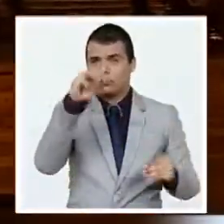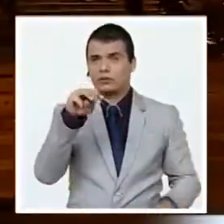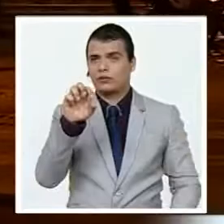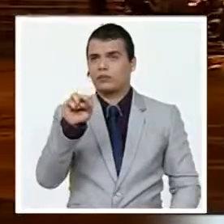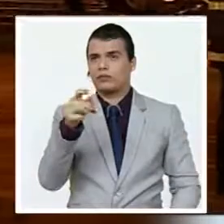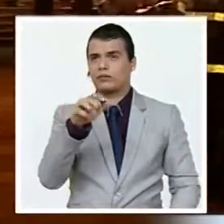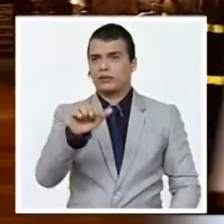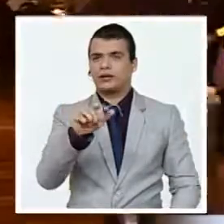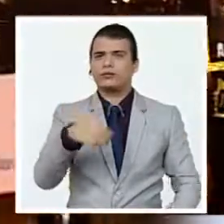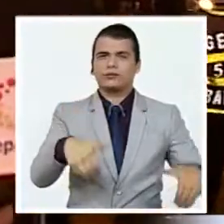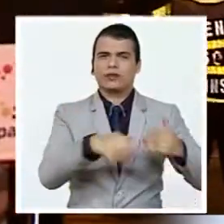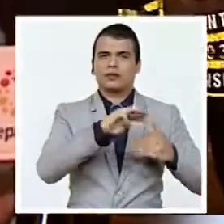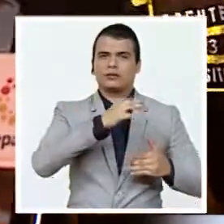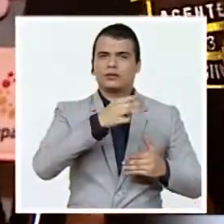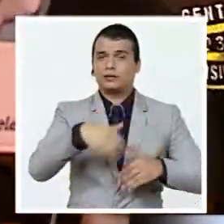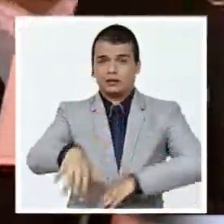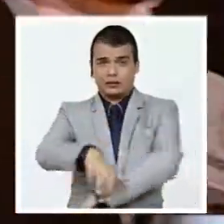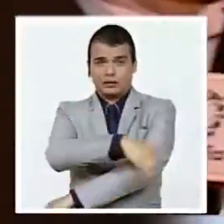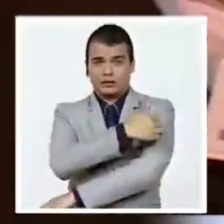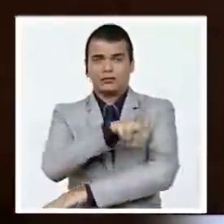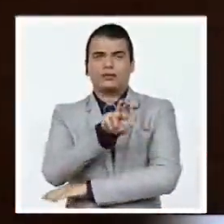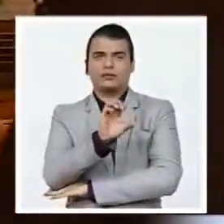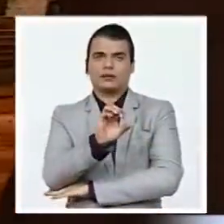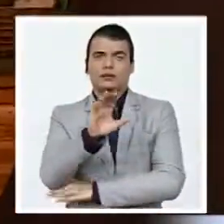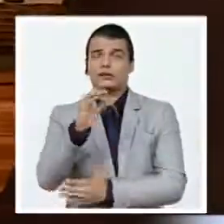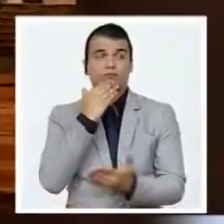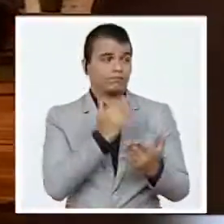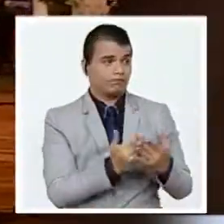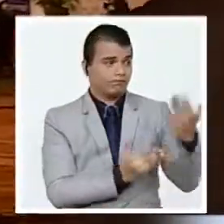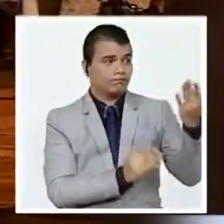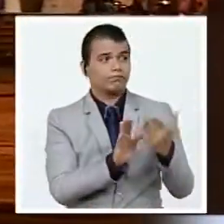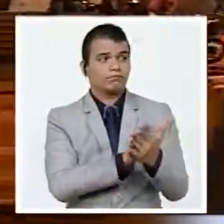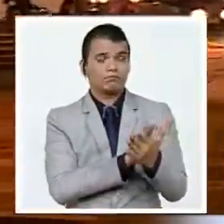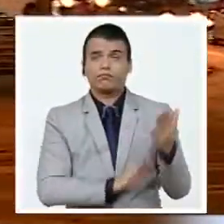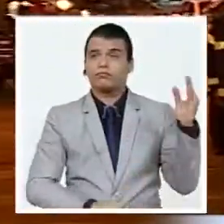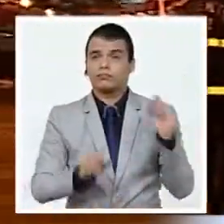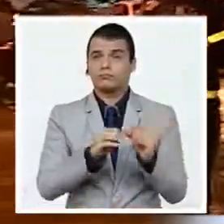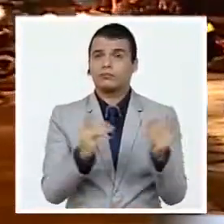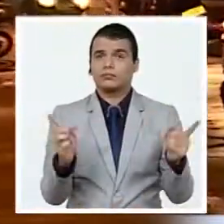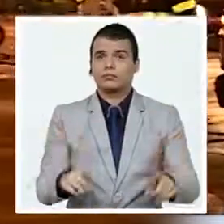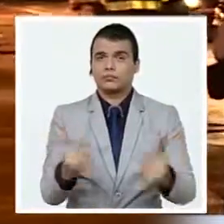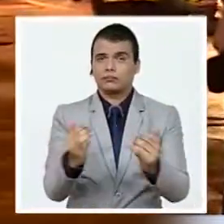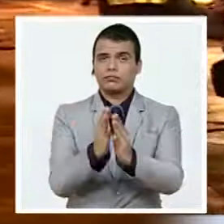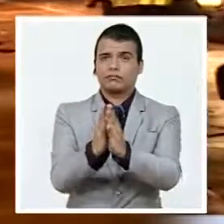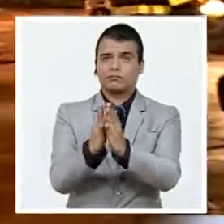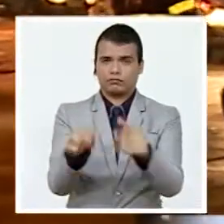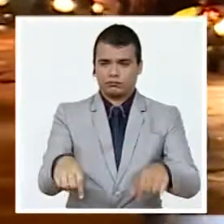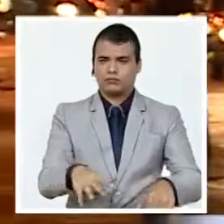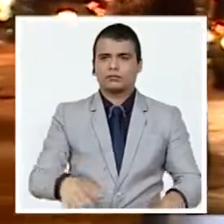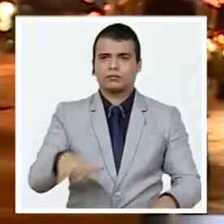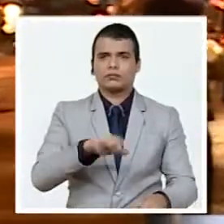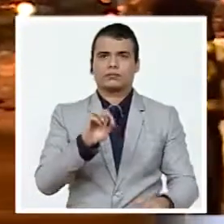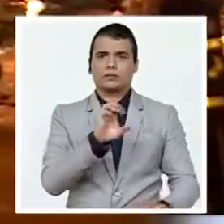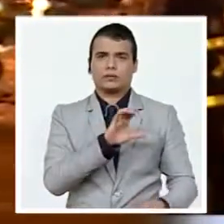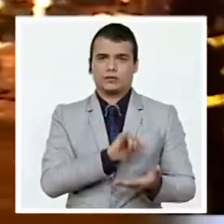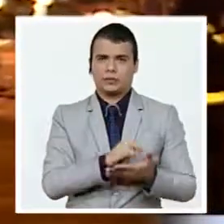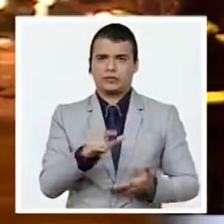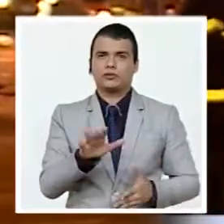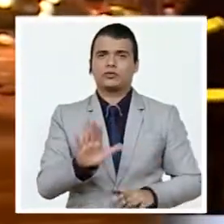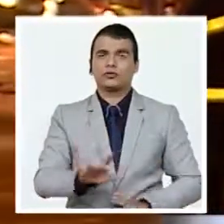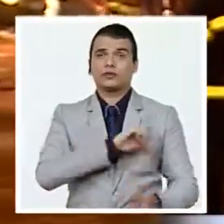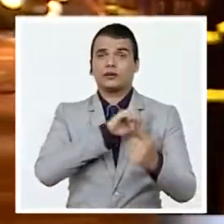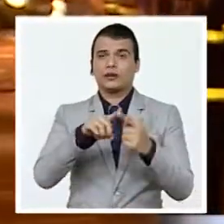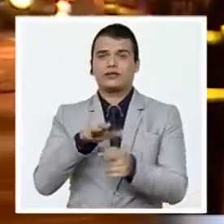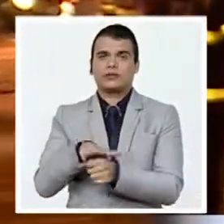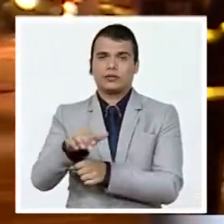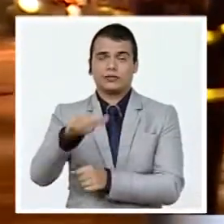Tercera con calle 70. Alex, muchas gracias. Es el reporte que se tiene a esta hora desde esta zona de Cali, desde el sector de La Portada.